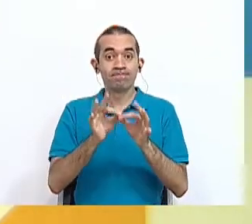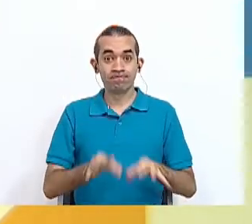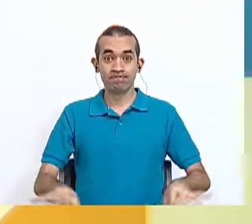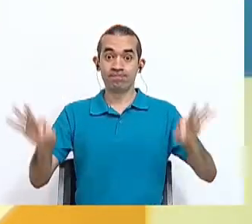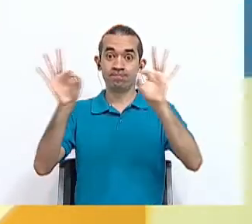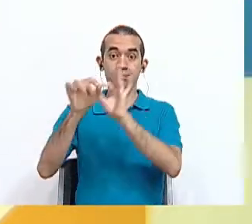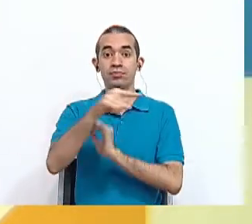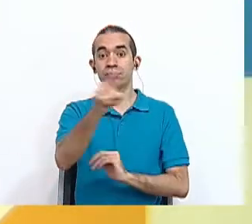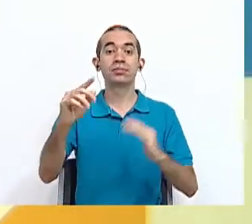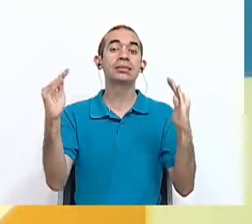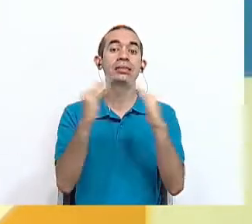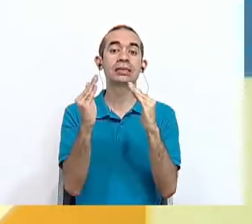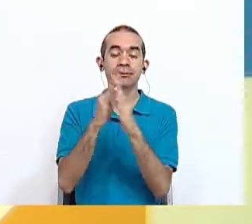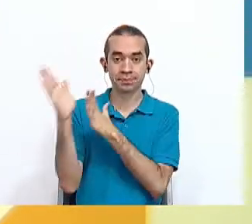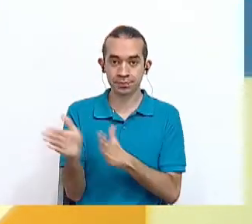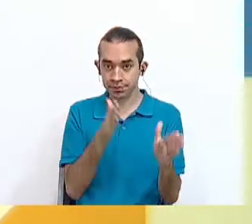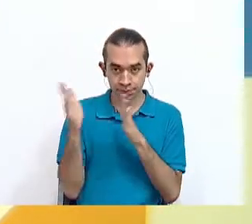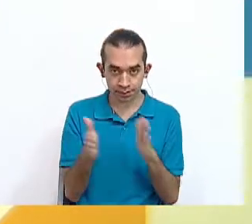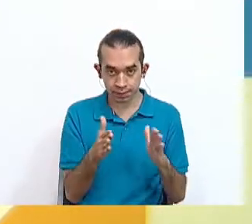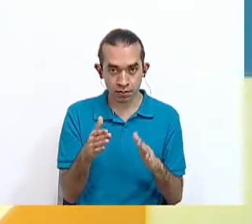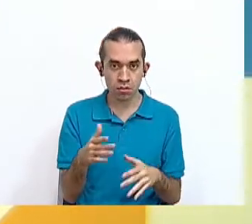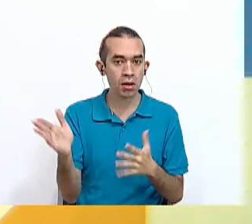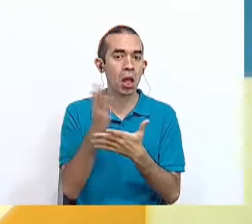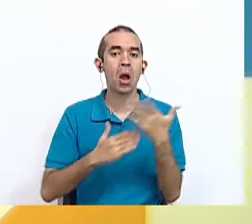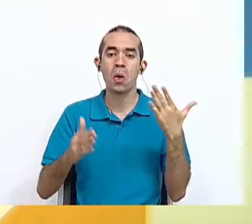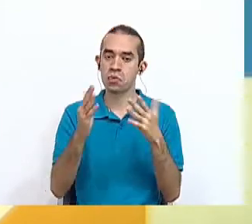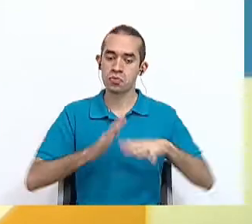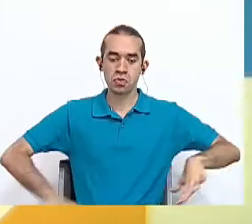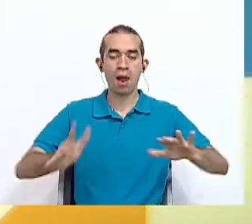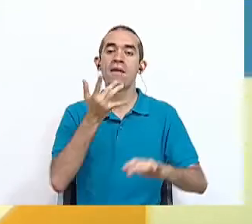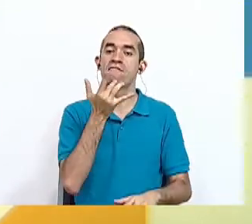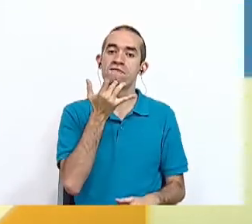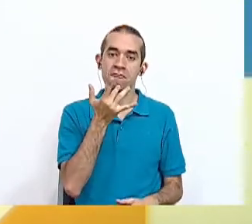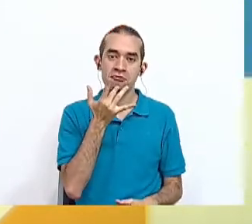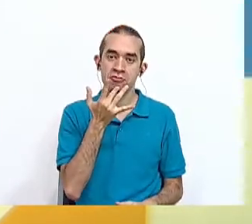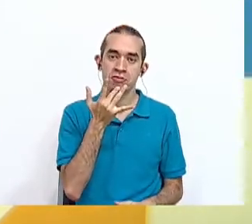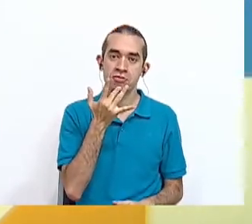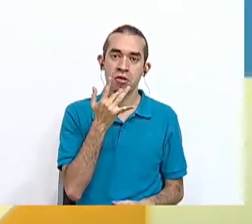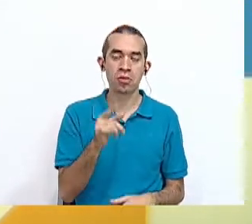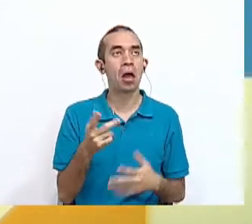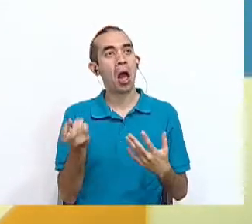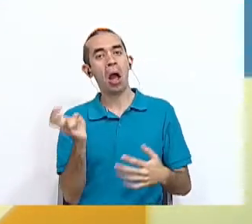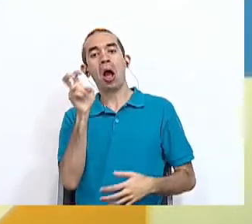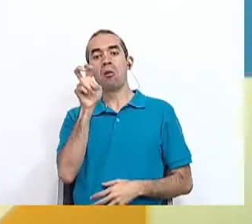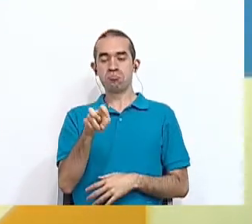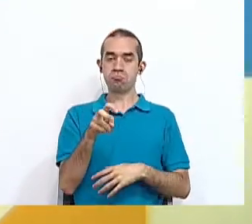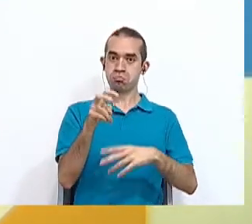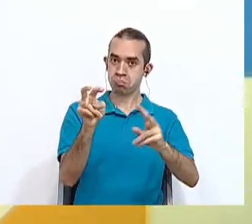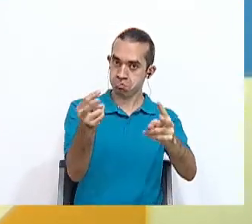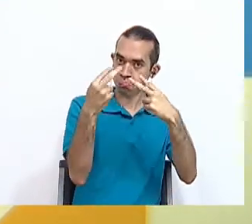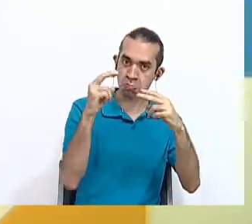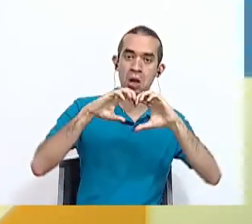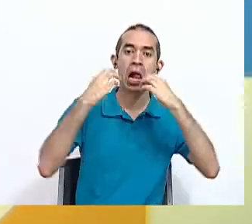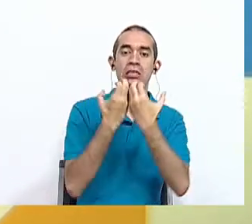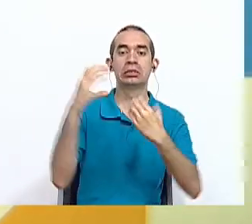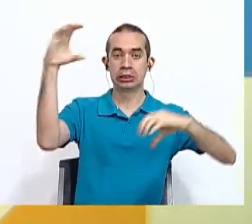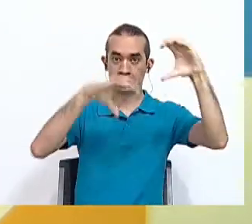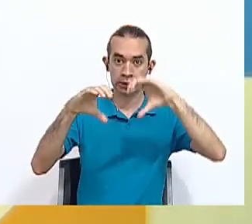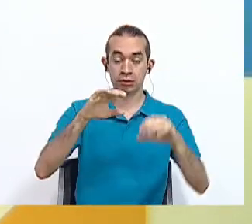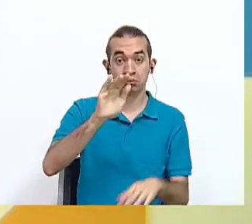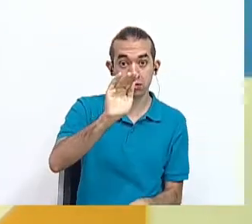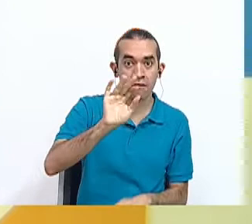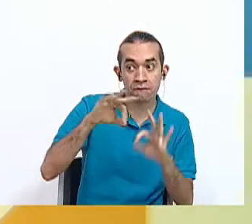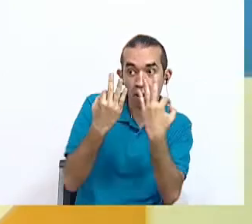en casita, por favor, en ese lugar favorito que han escogido para ver la clase de ciencias. Si están sus familiares